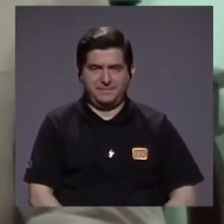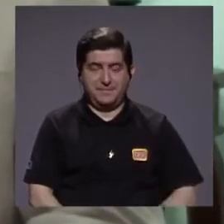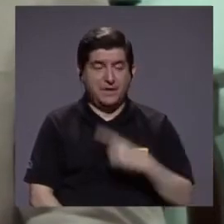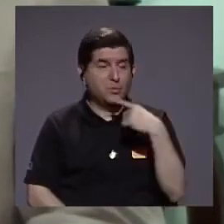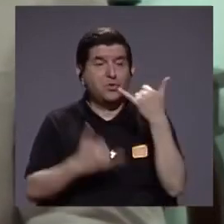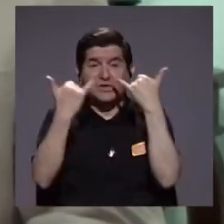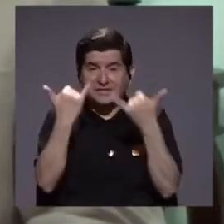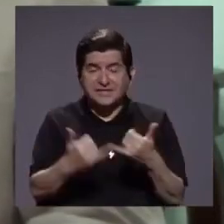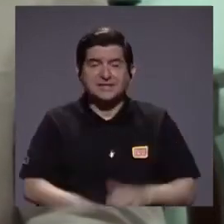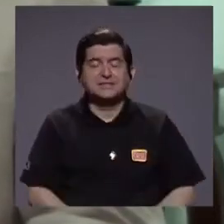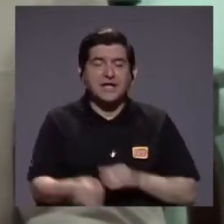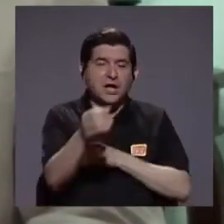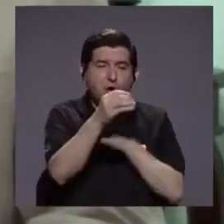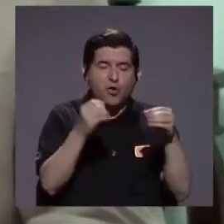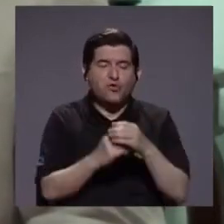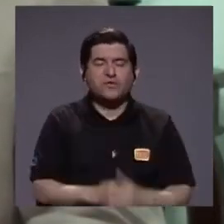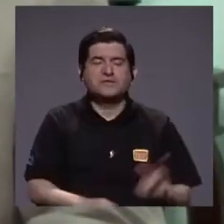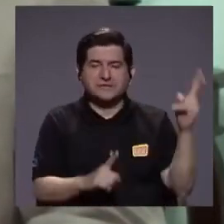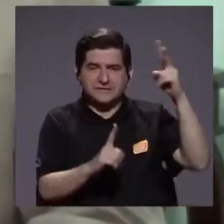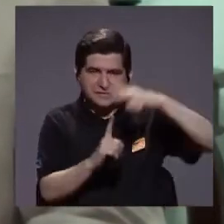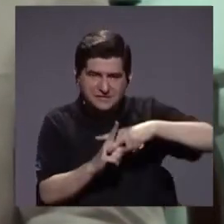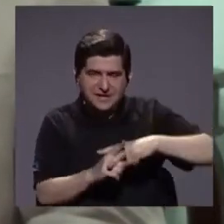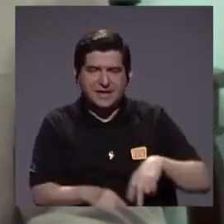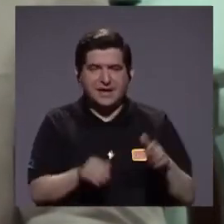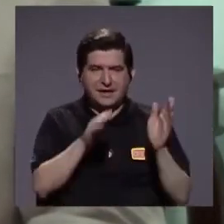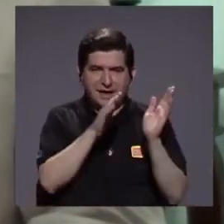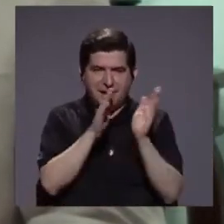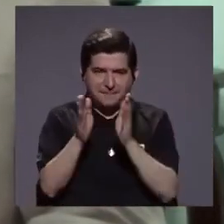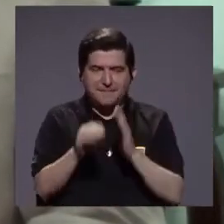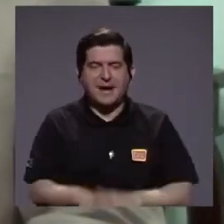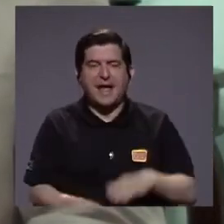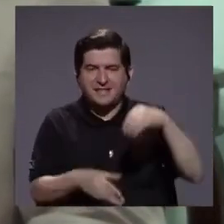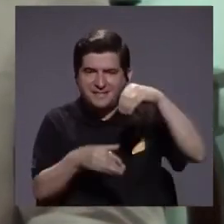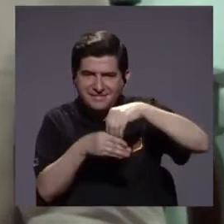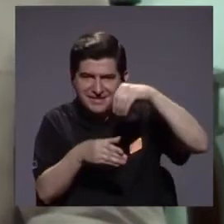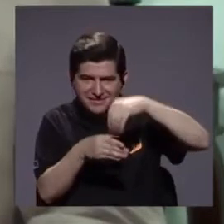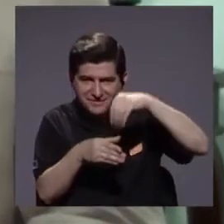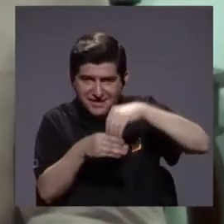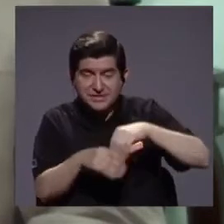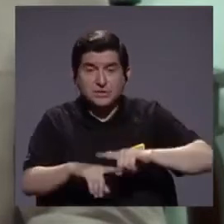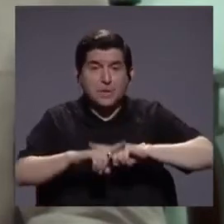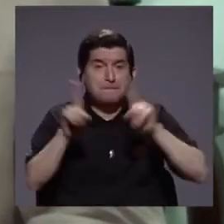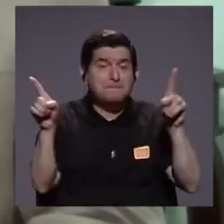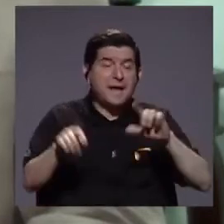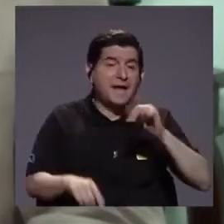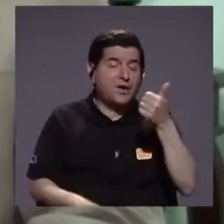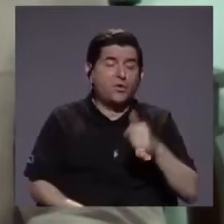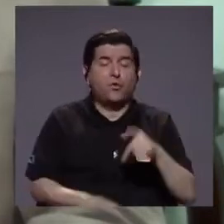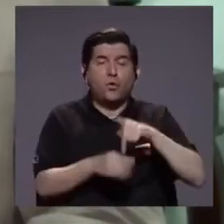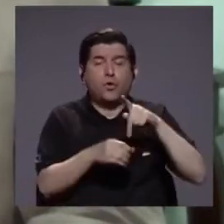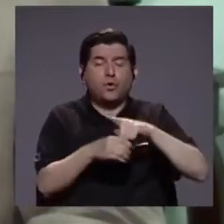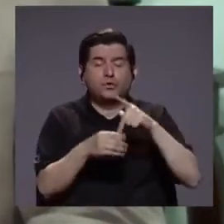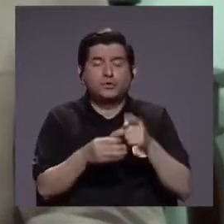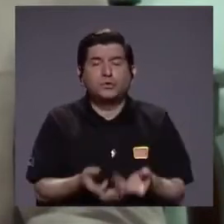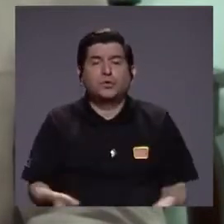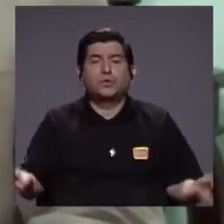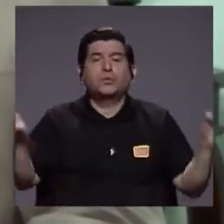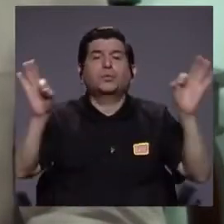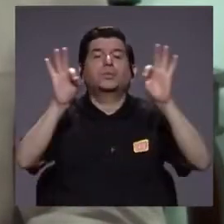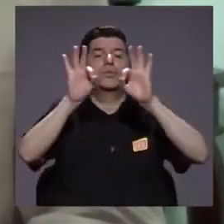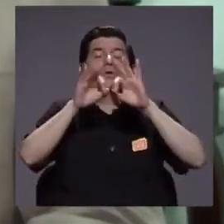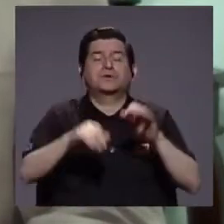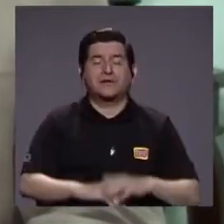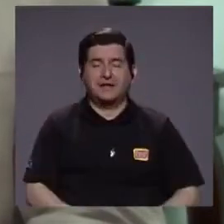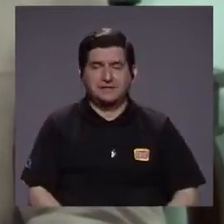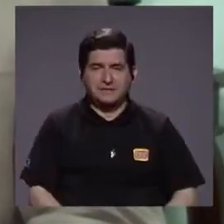lo dijeron, es la oficina ejecutora del plan de inversión. Pero aquí hay otro actor muy importante que entra